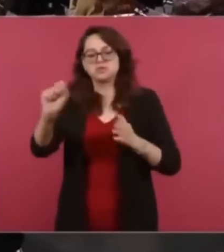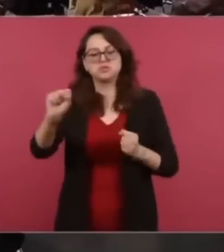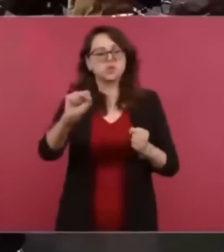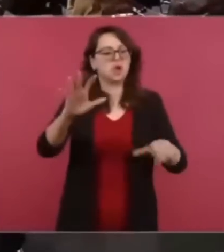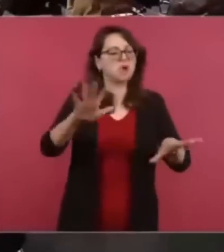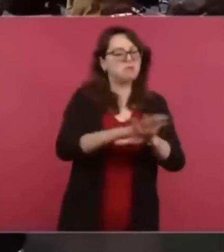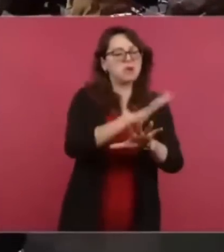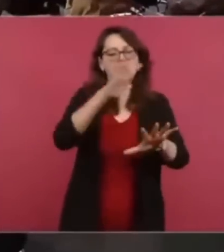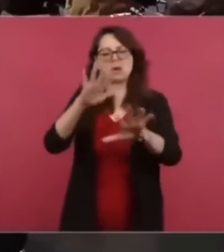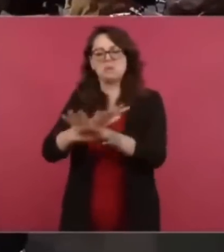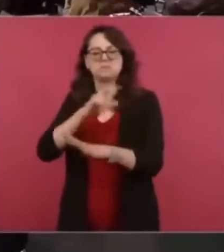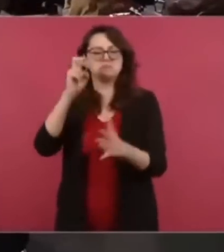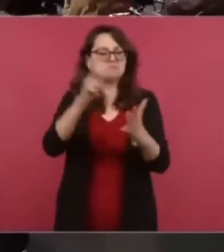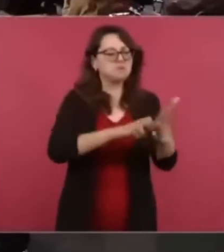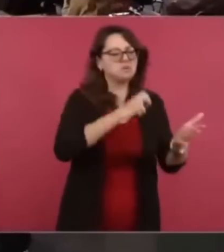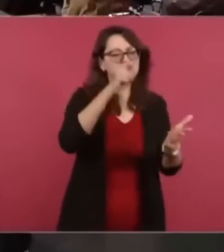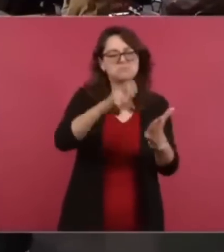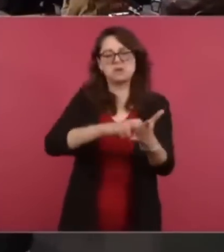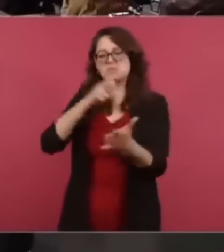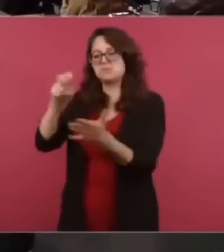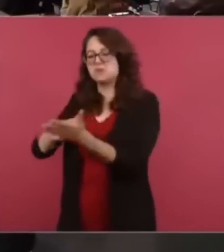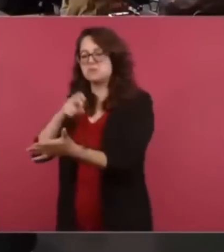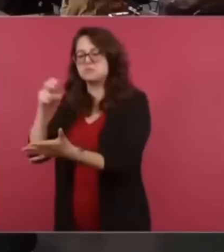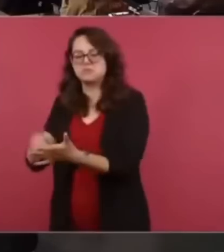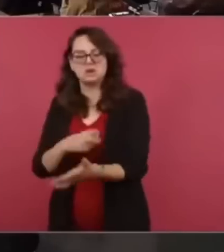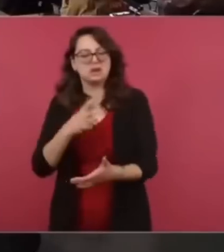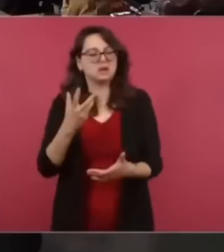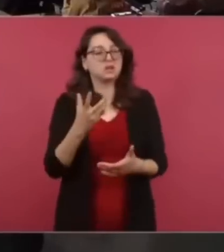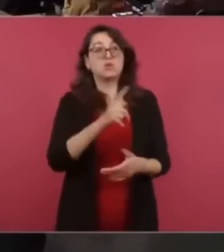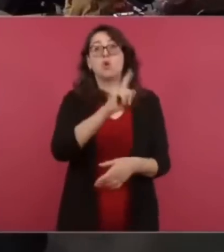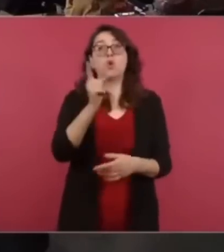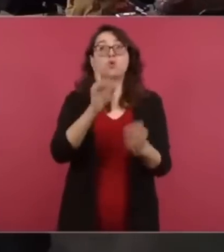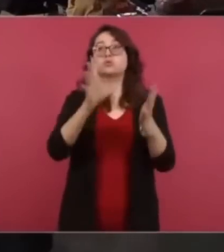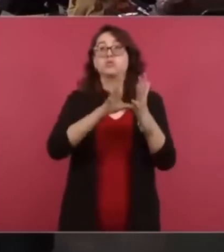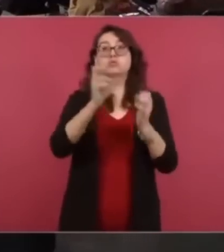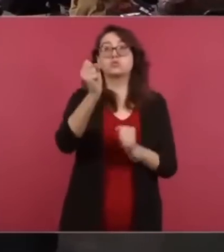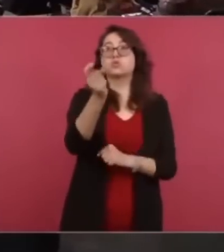era la ley de petróleo, ni siquiera era la reforma constitucional.